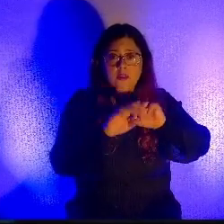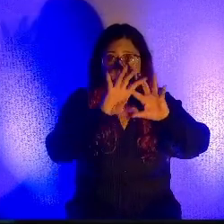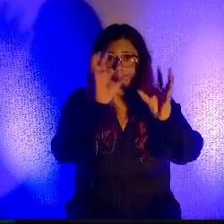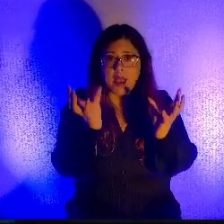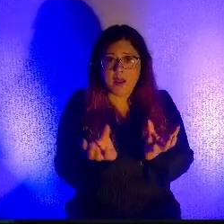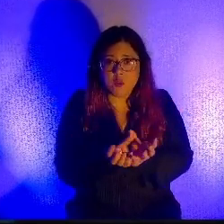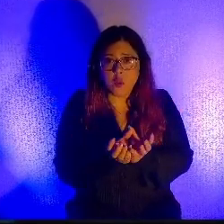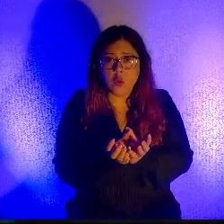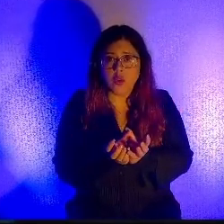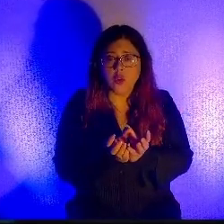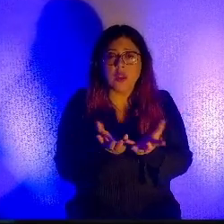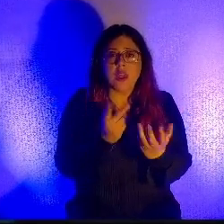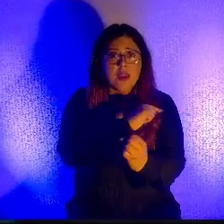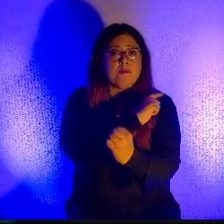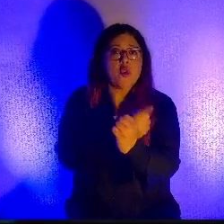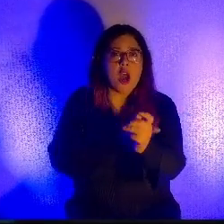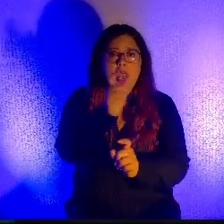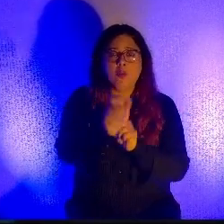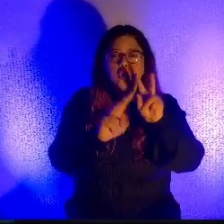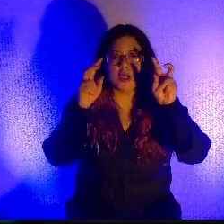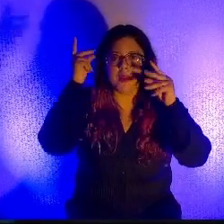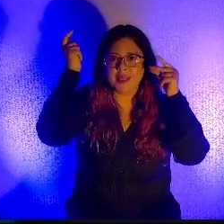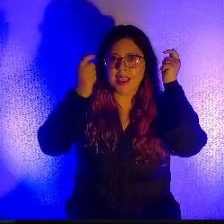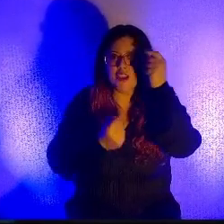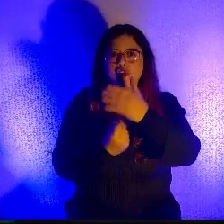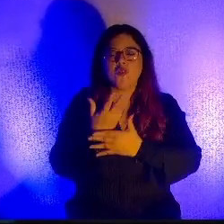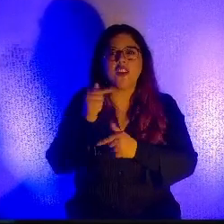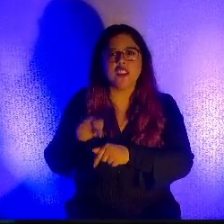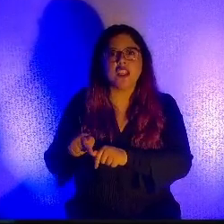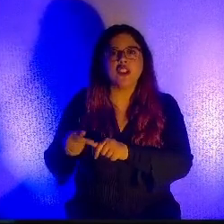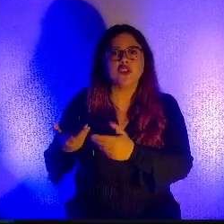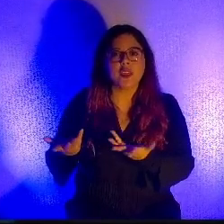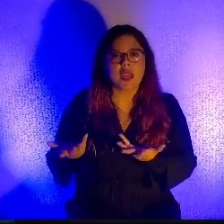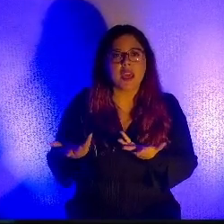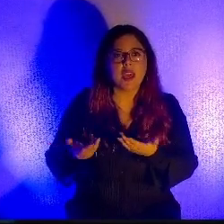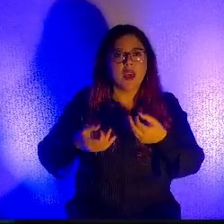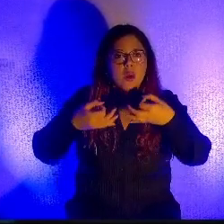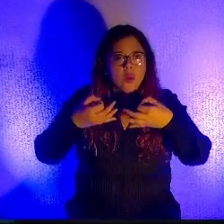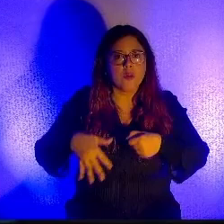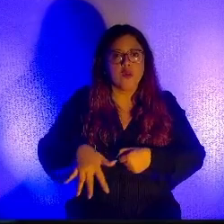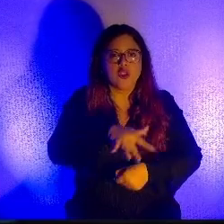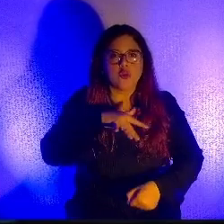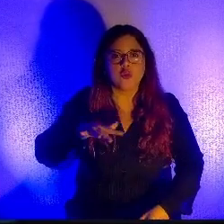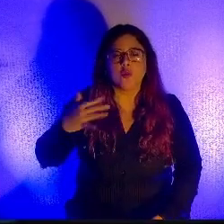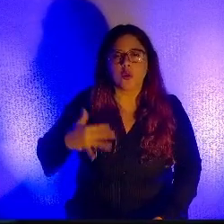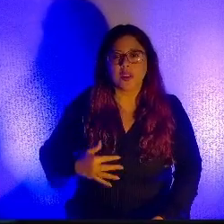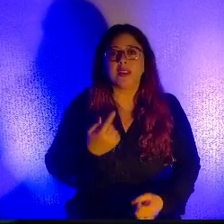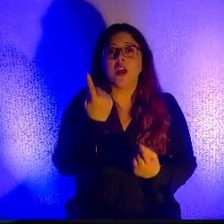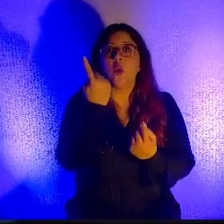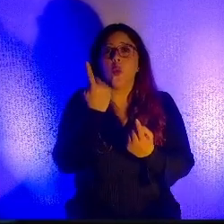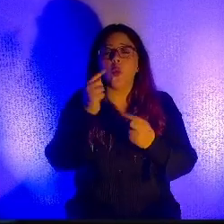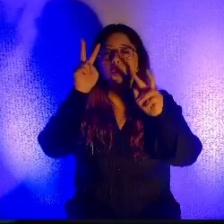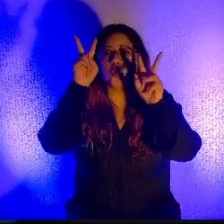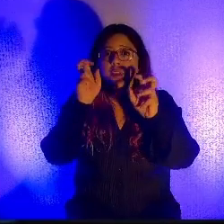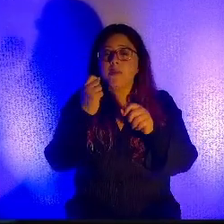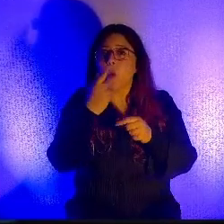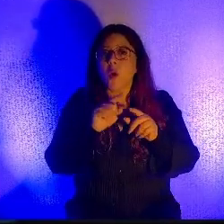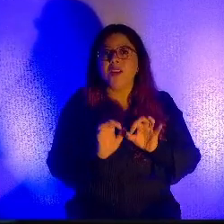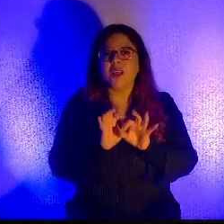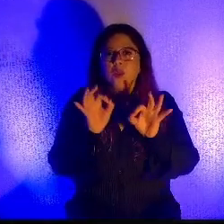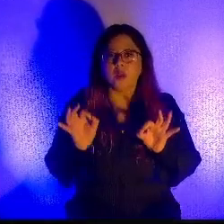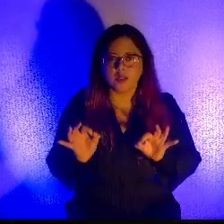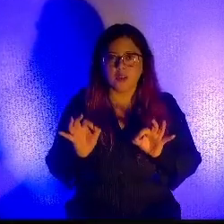empoderando las personas a través de la innovación y eso pasa por Pilares fundamentales y uno de ellos es el pilar de